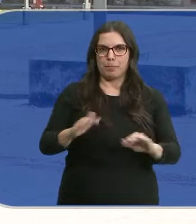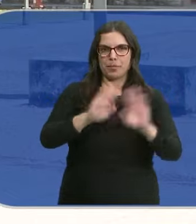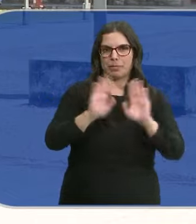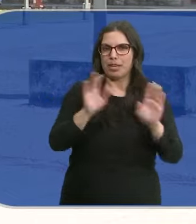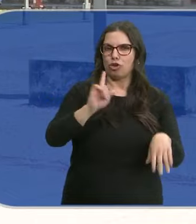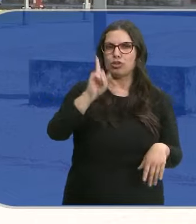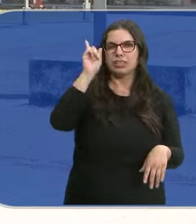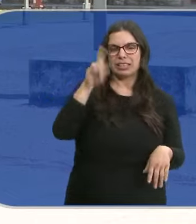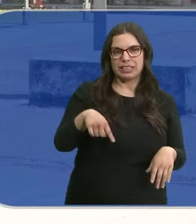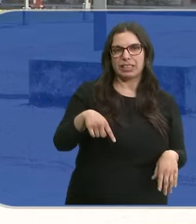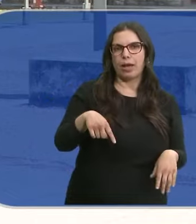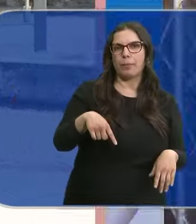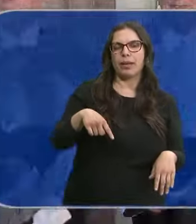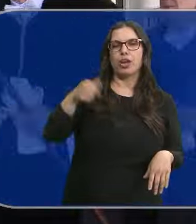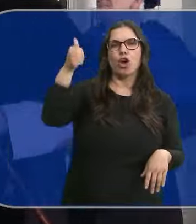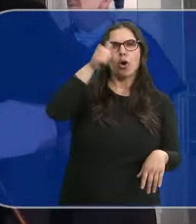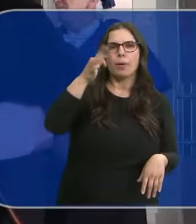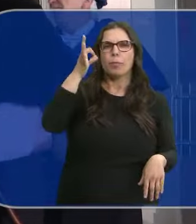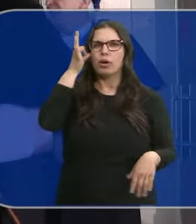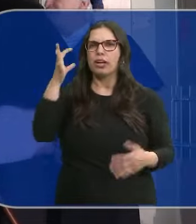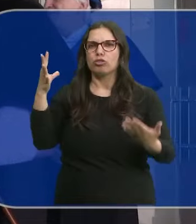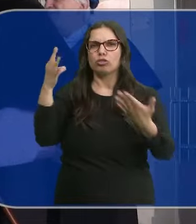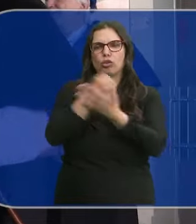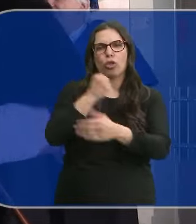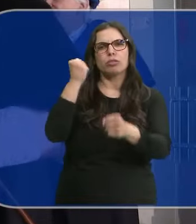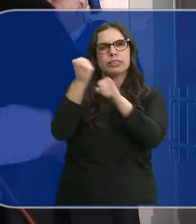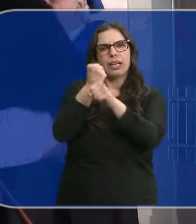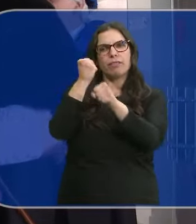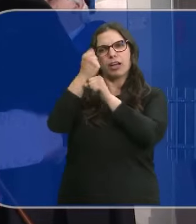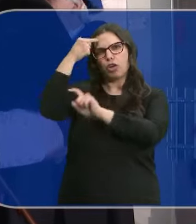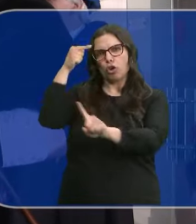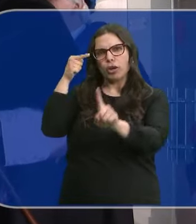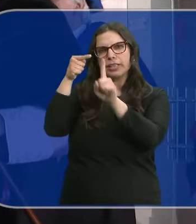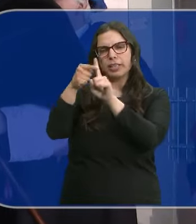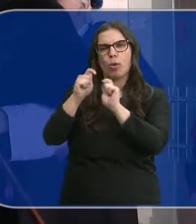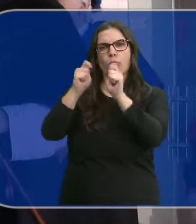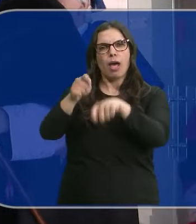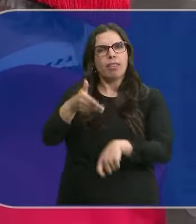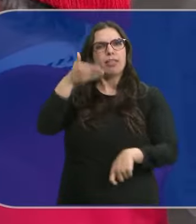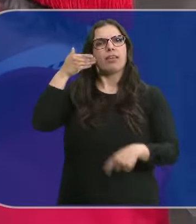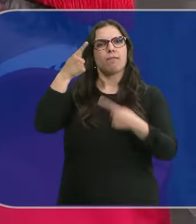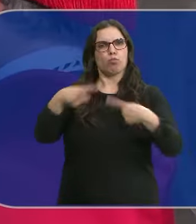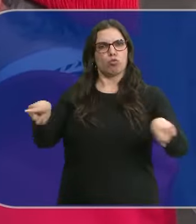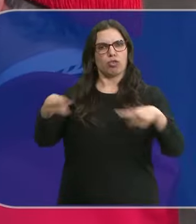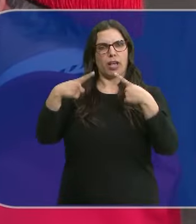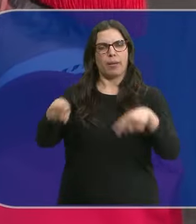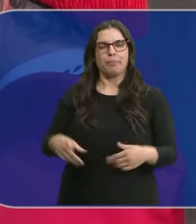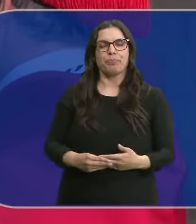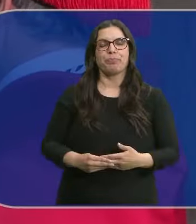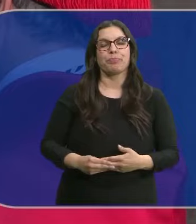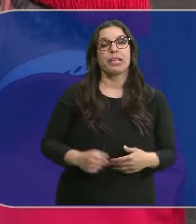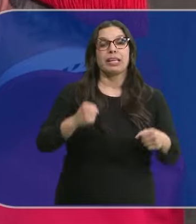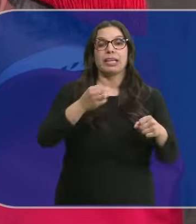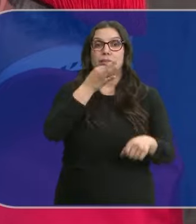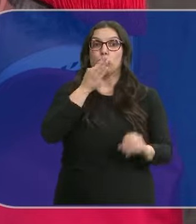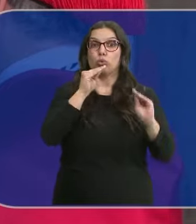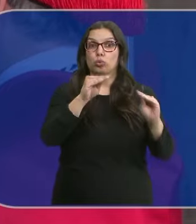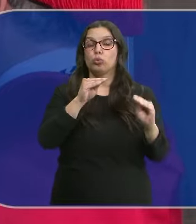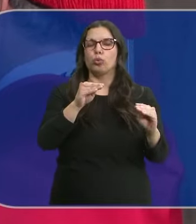que hace extensivo a todos los hombres y mujeres que trabajan, dice, por la dignificación de la música. En su intervención,